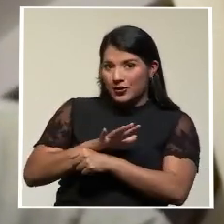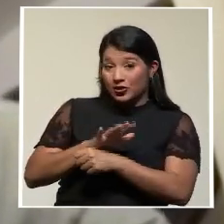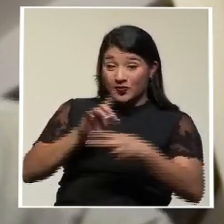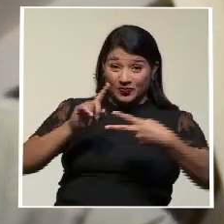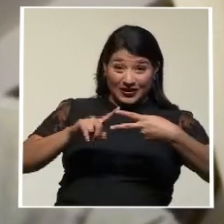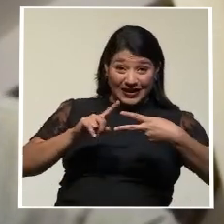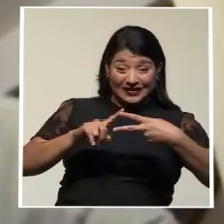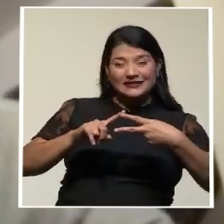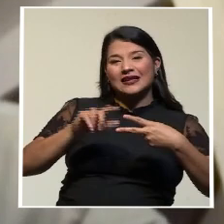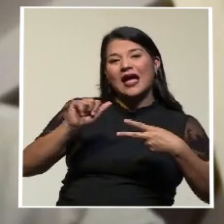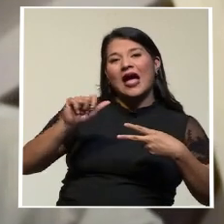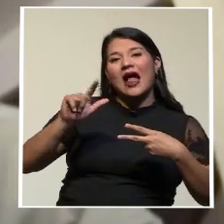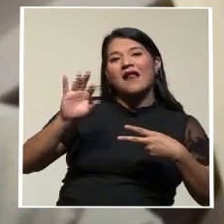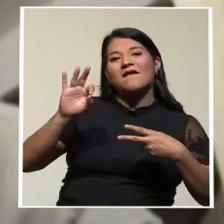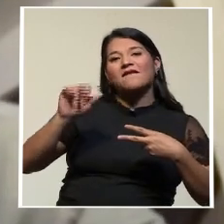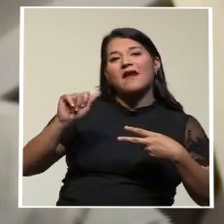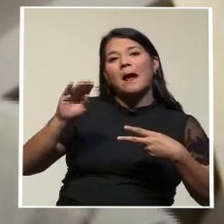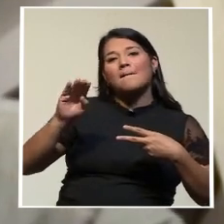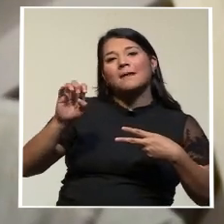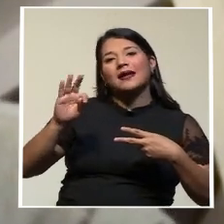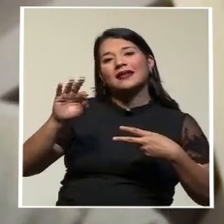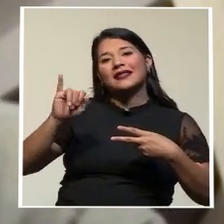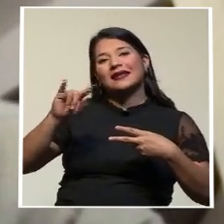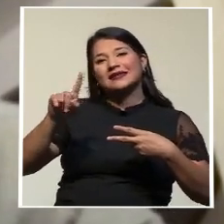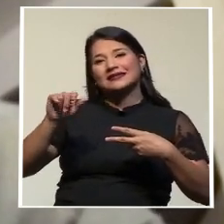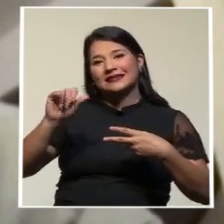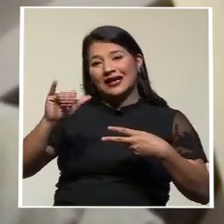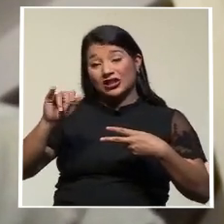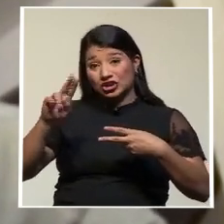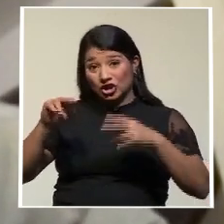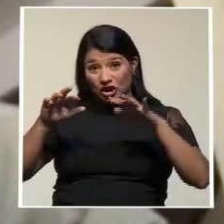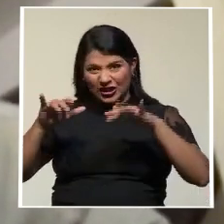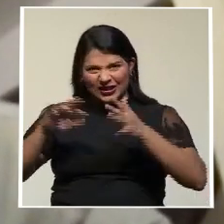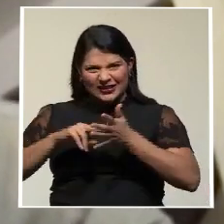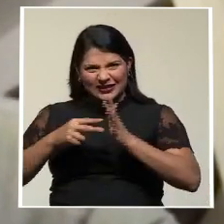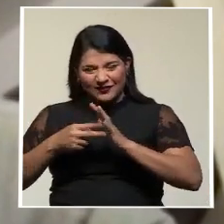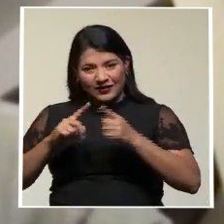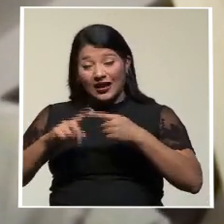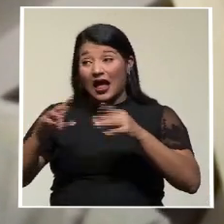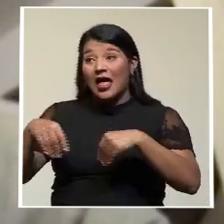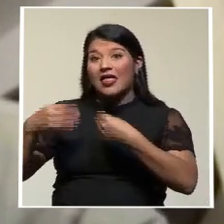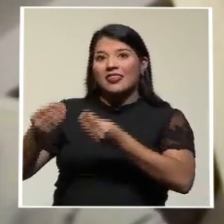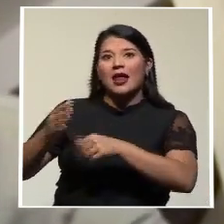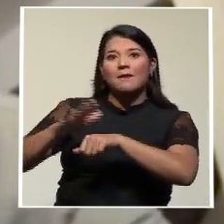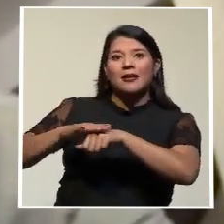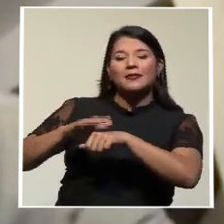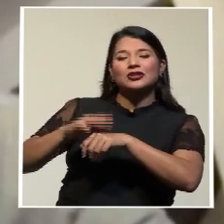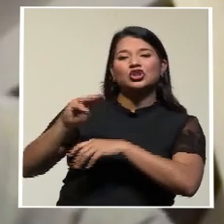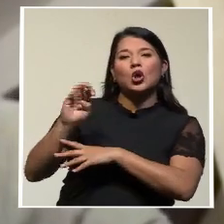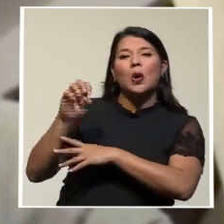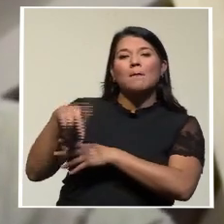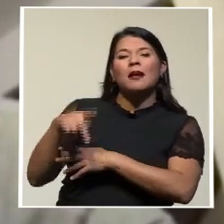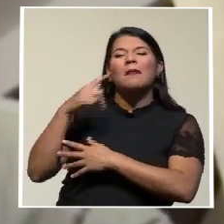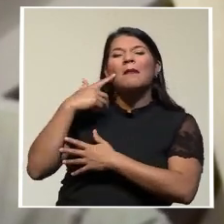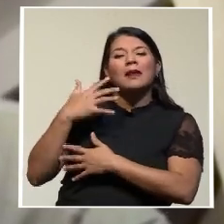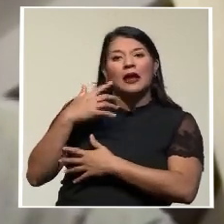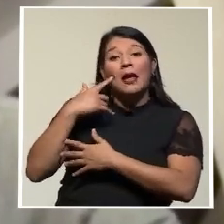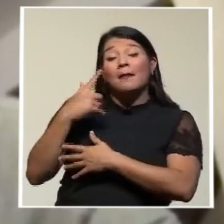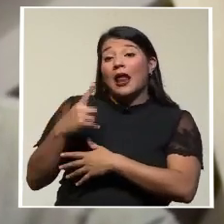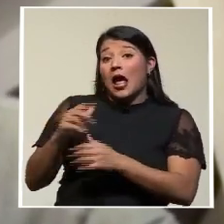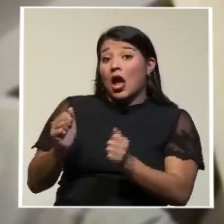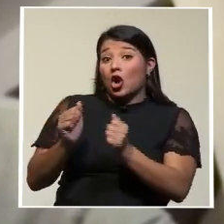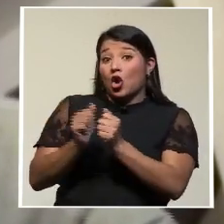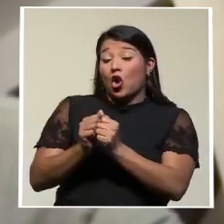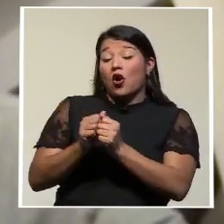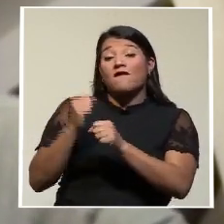digital lo que plantea es darle la competencia al MEP para que directamente o a través de la Fundación